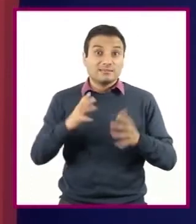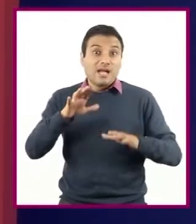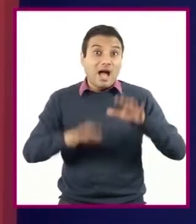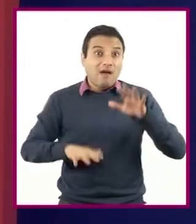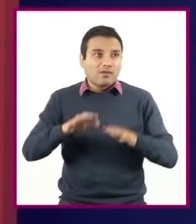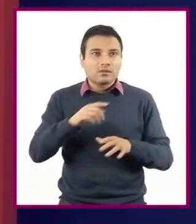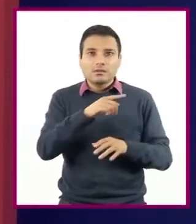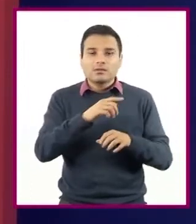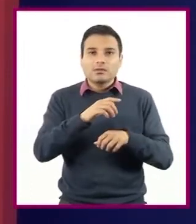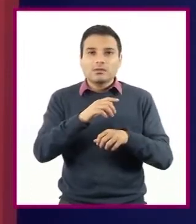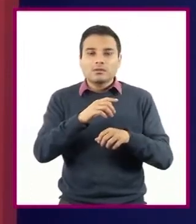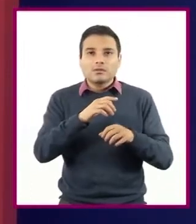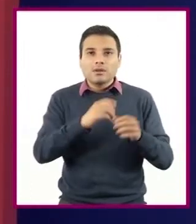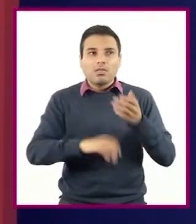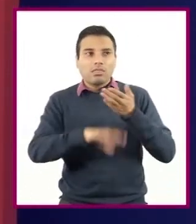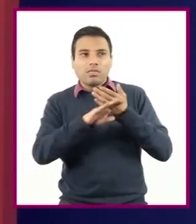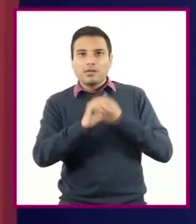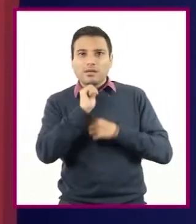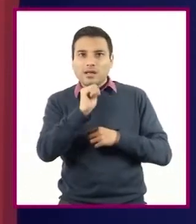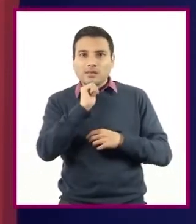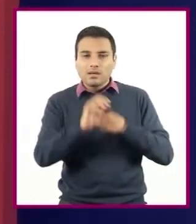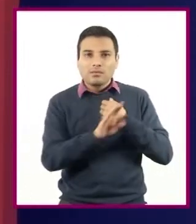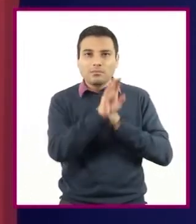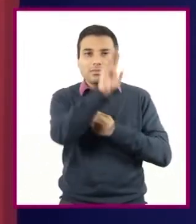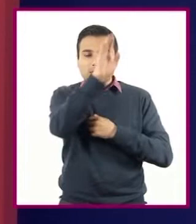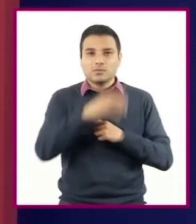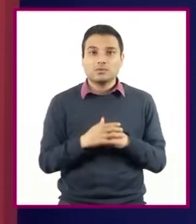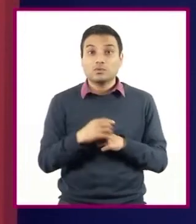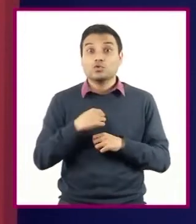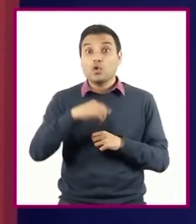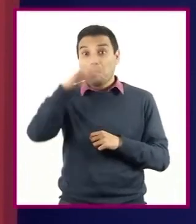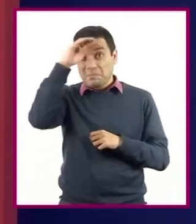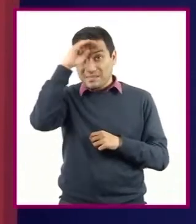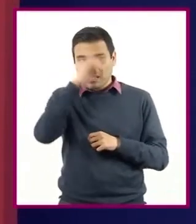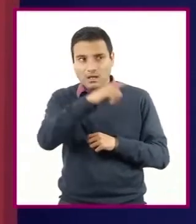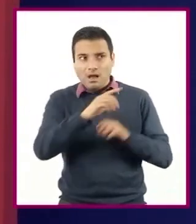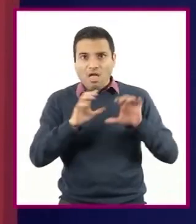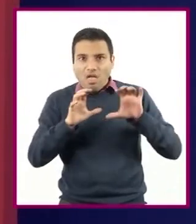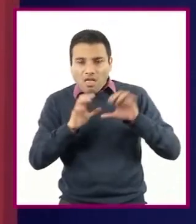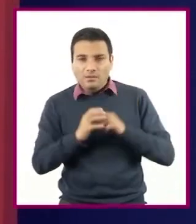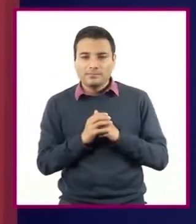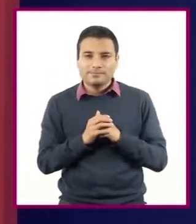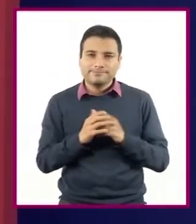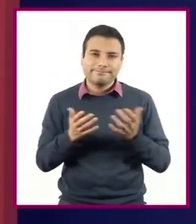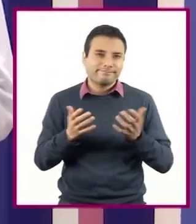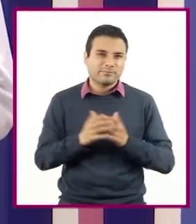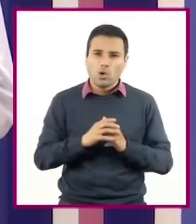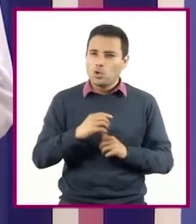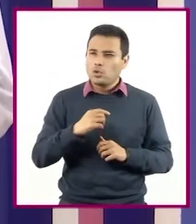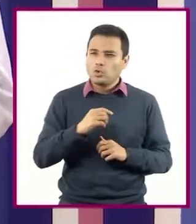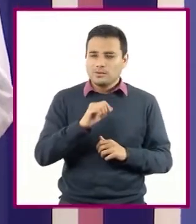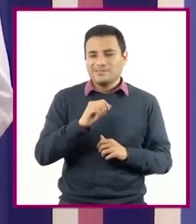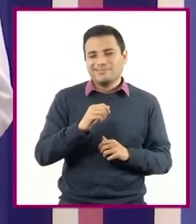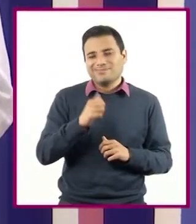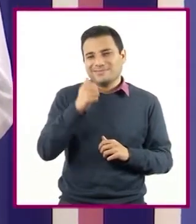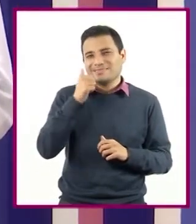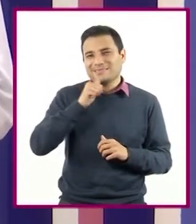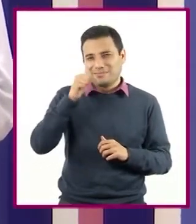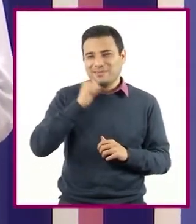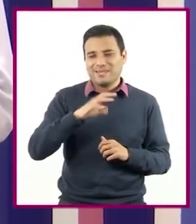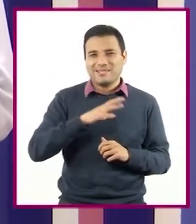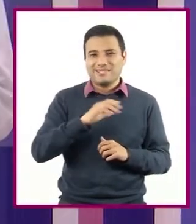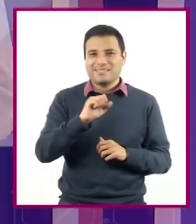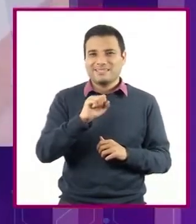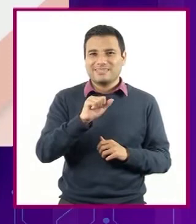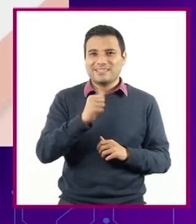nosotros les damos dimensiones monstruosas. Sin embargo, siempre saldrá a flote ese Sancho Panza que nos hace aterrizar